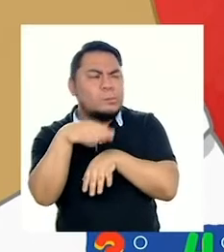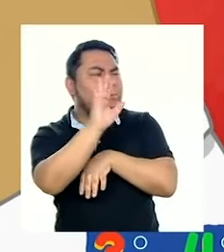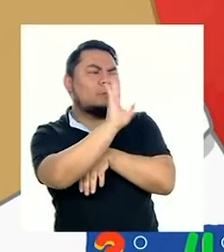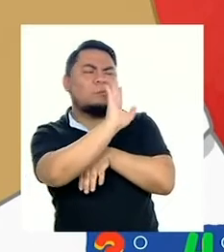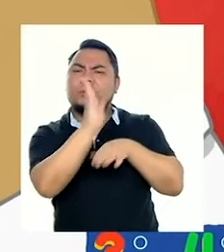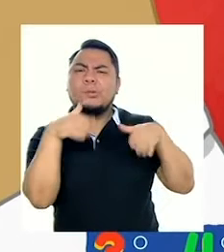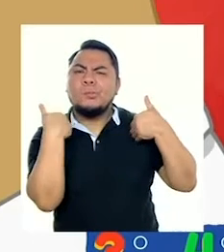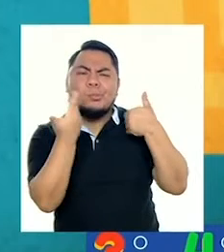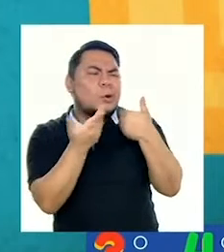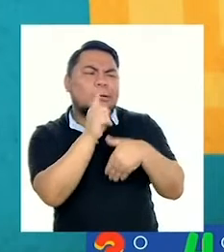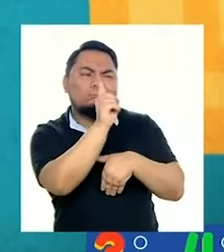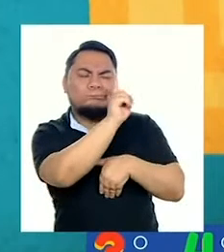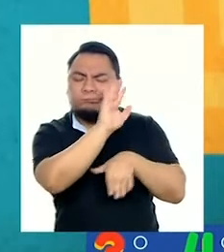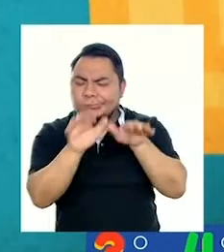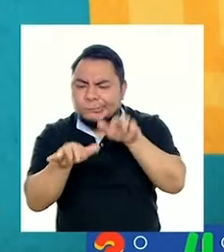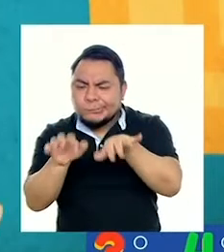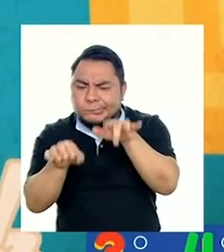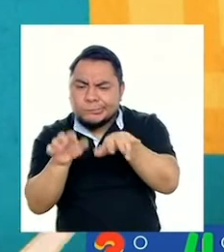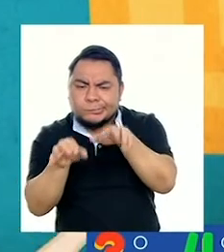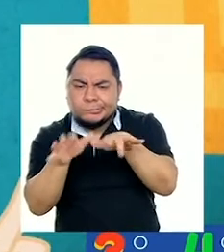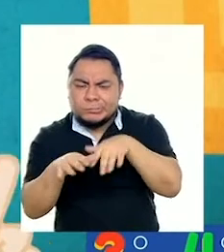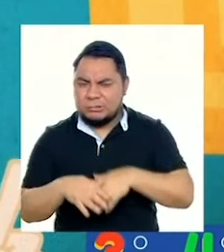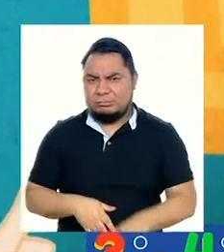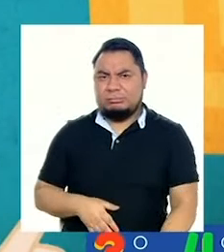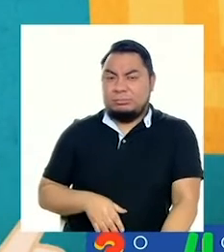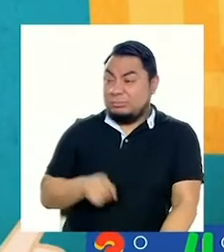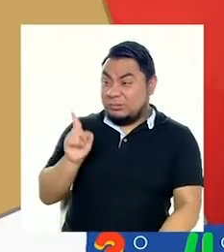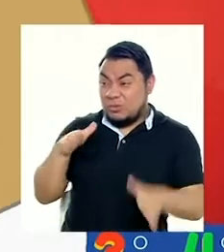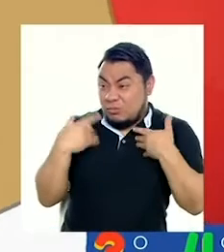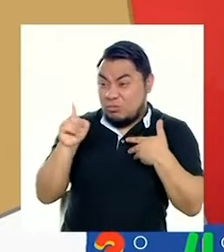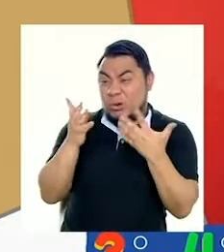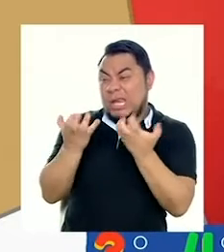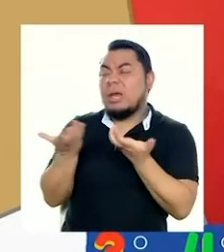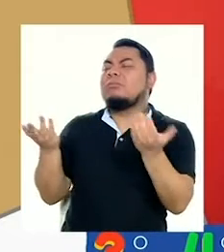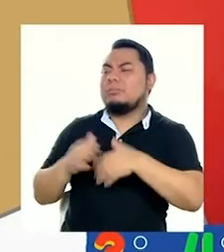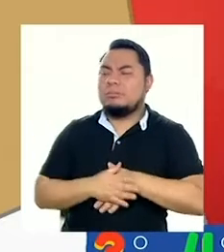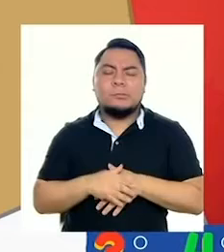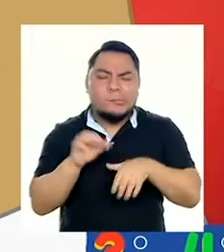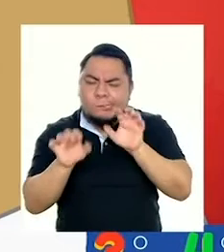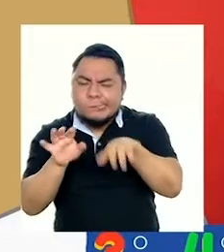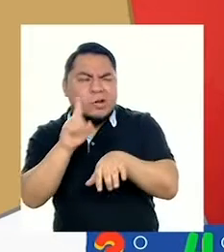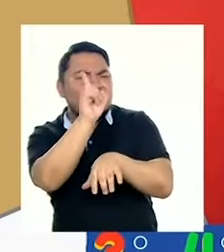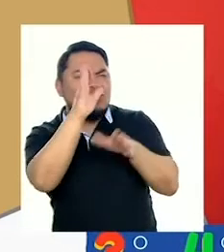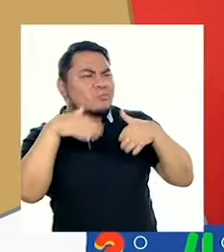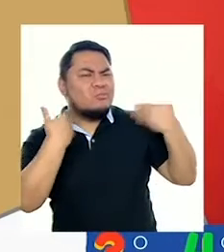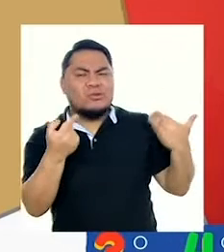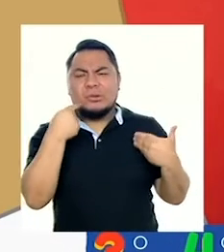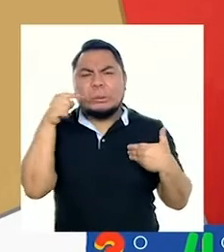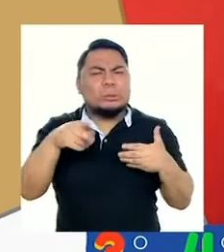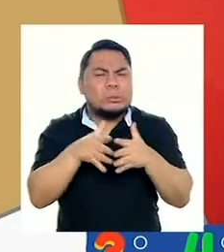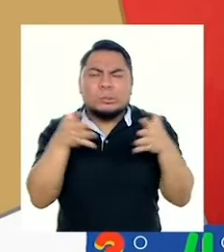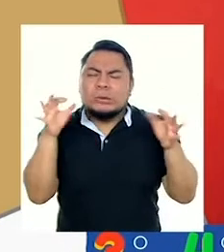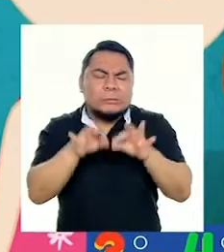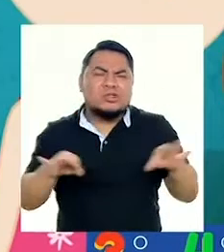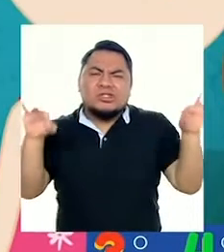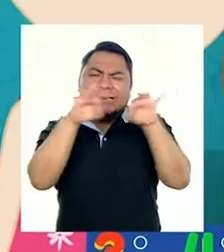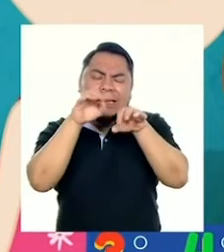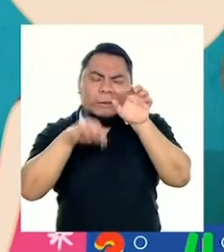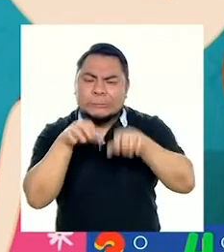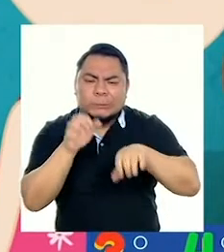No puedo, niños. ¿No puedes o no quieres? No puedo. Estoy haciendo algo muy